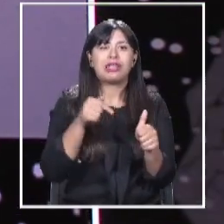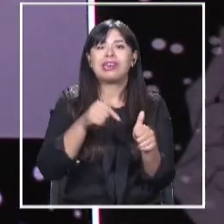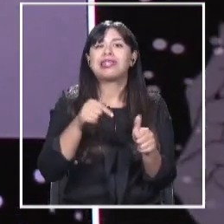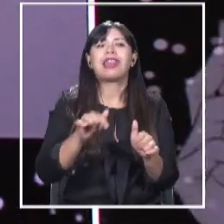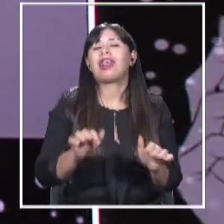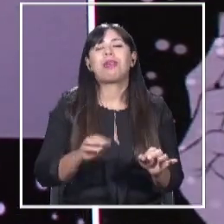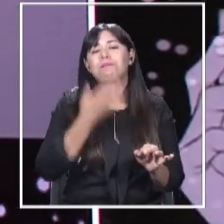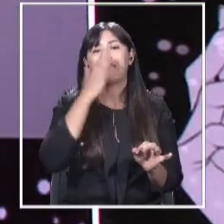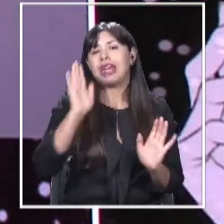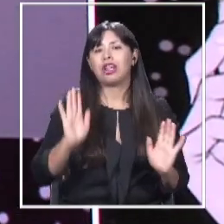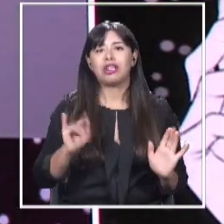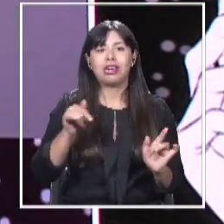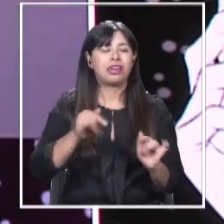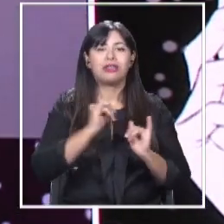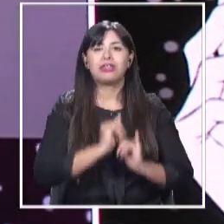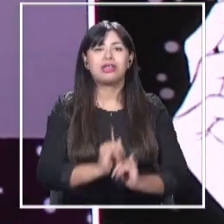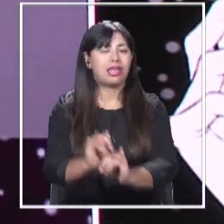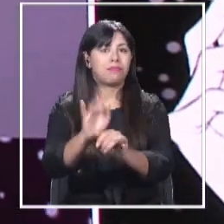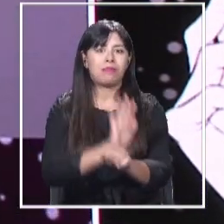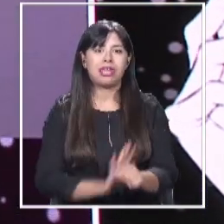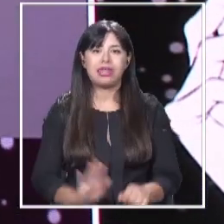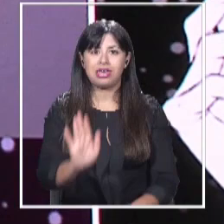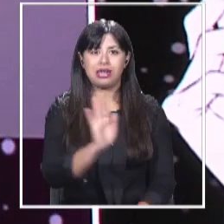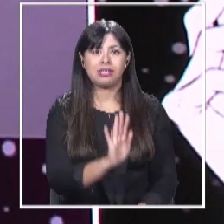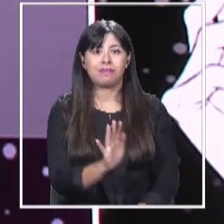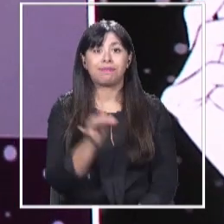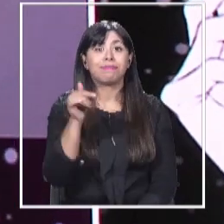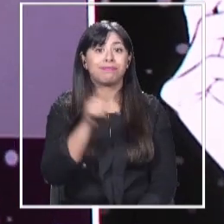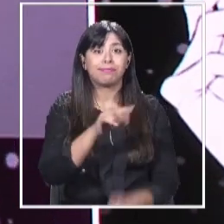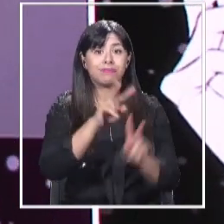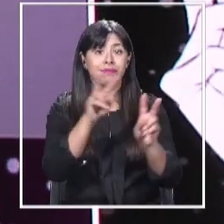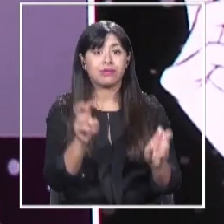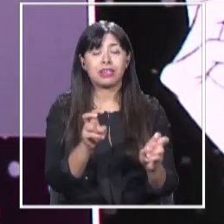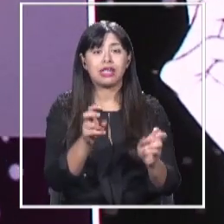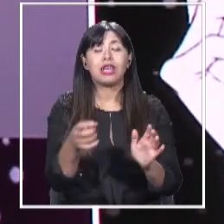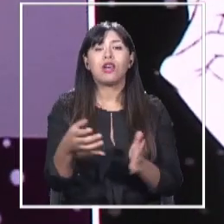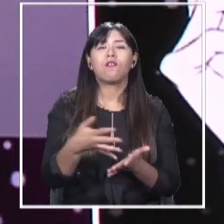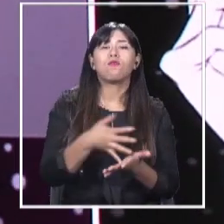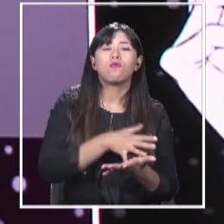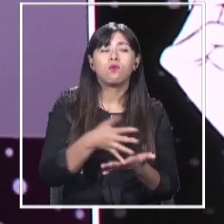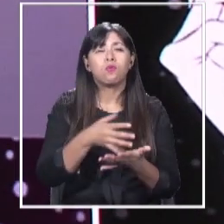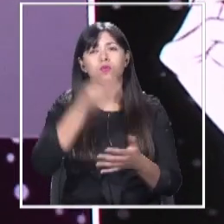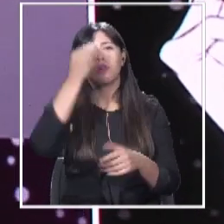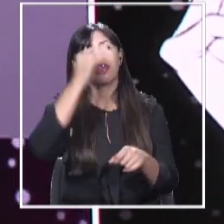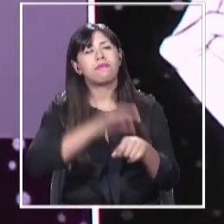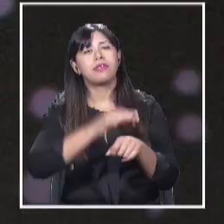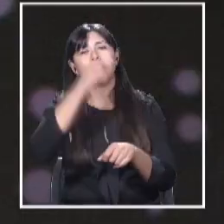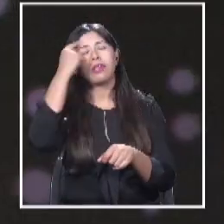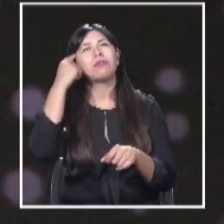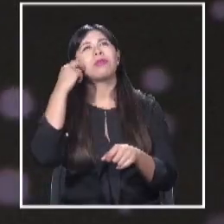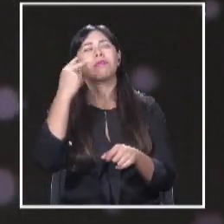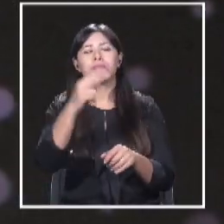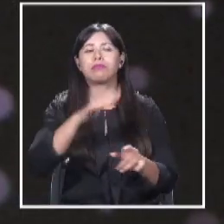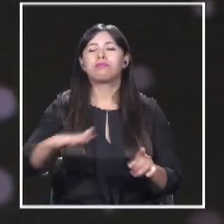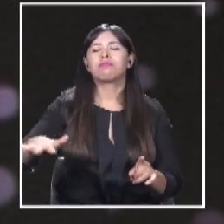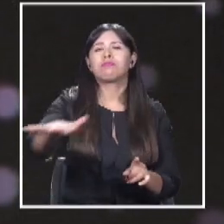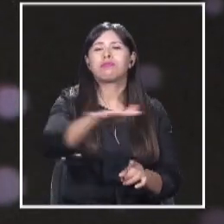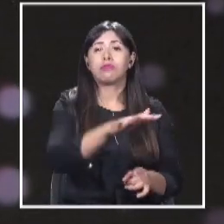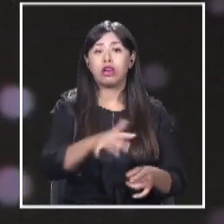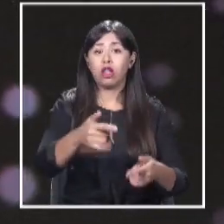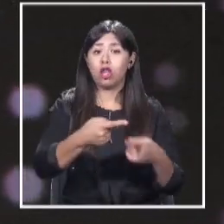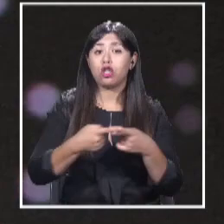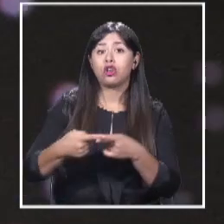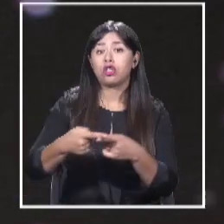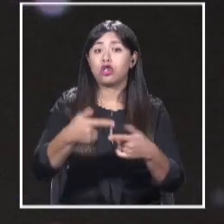siempre. Ante esta perspectiva de la vulnerabilidad y las enfermedades y mirando el panorama, voy a decir, sociopolítico